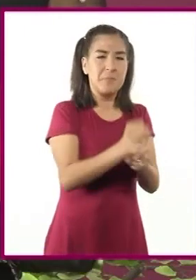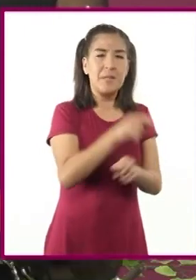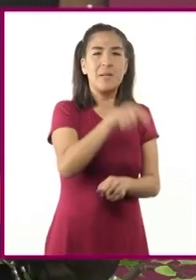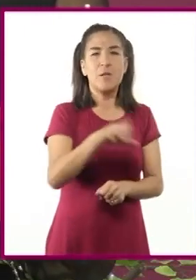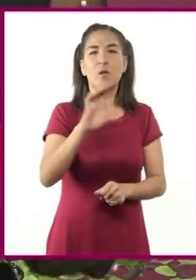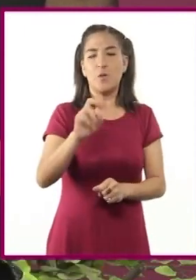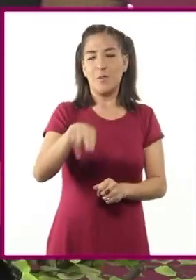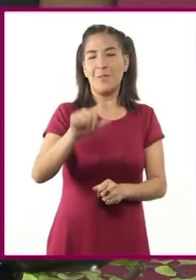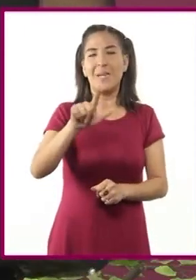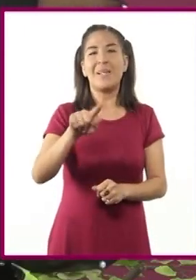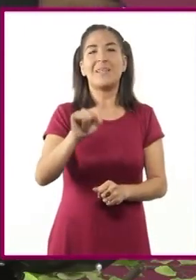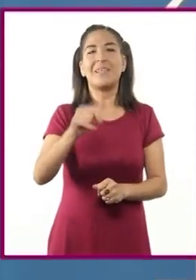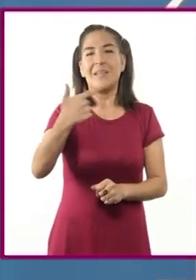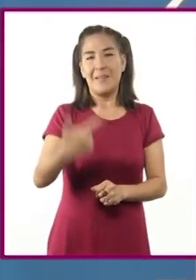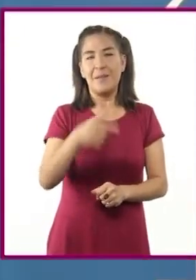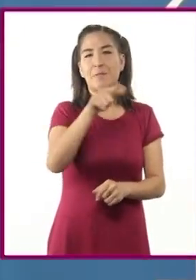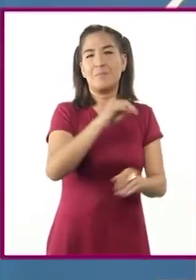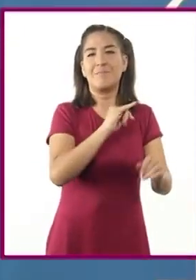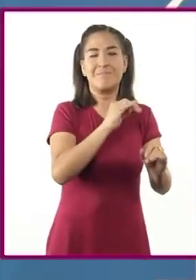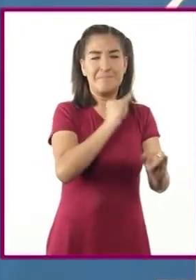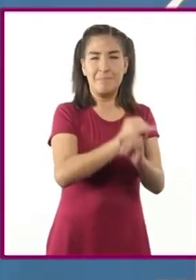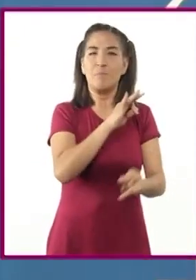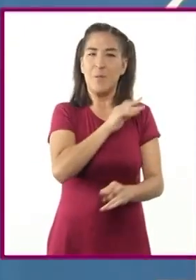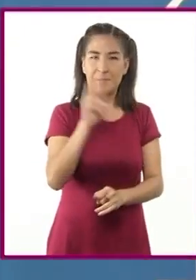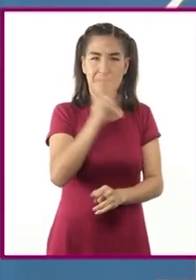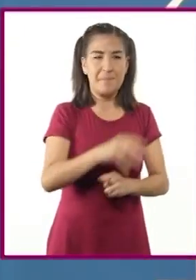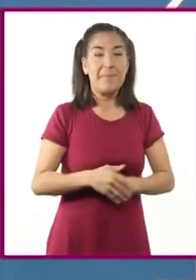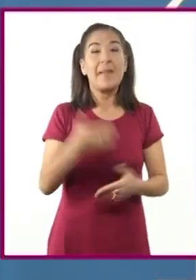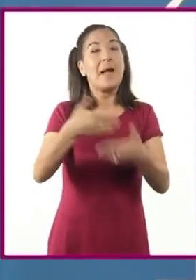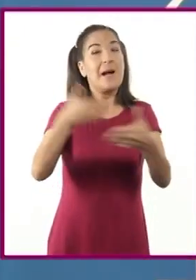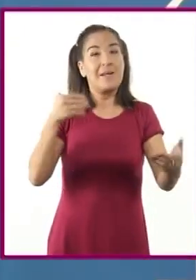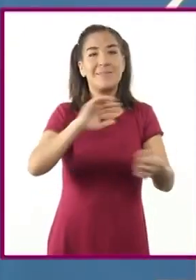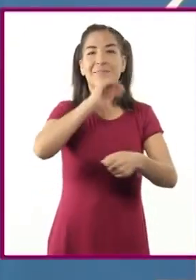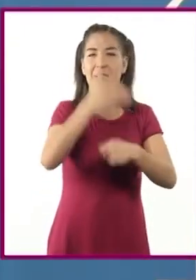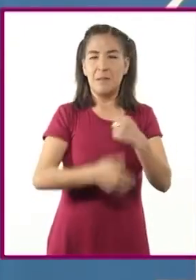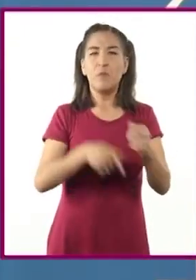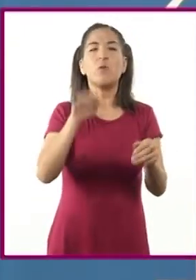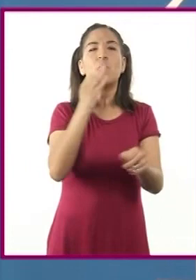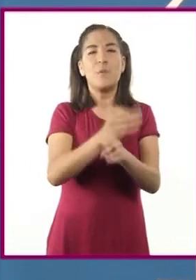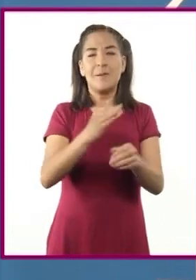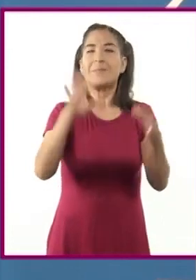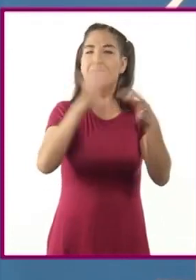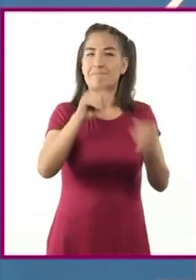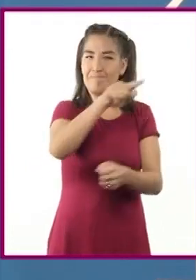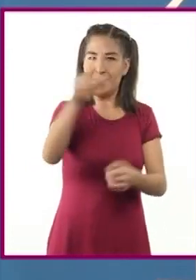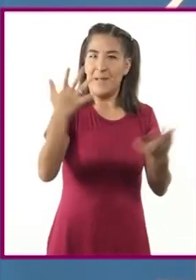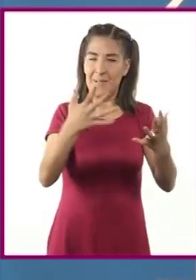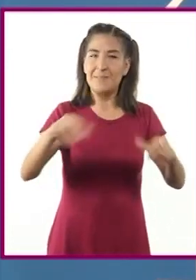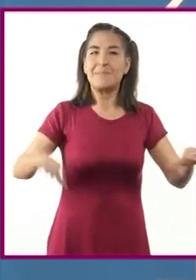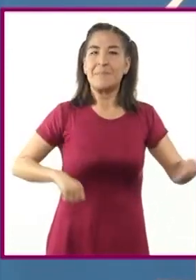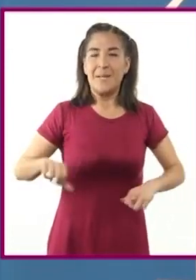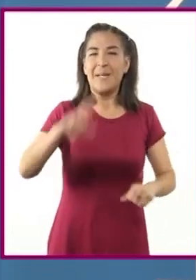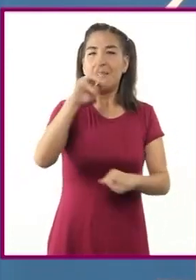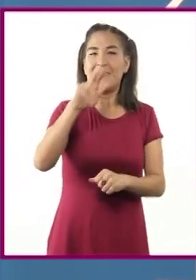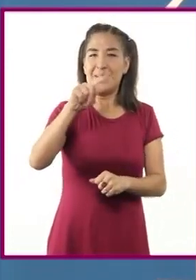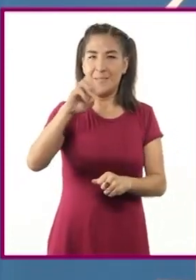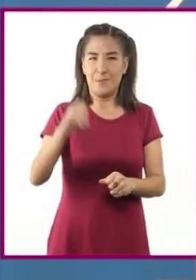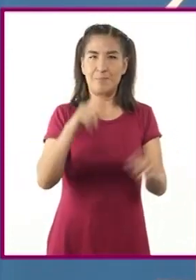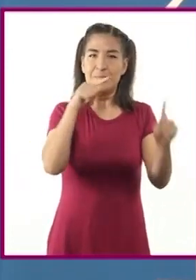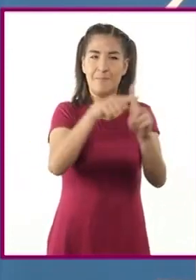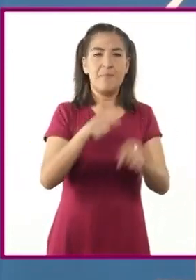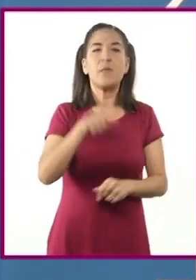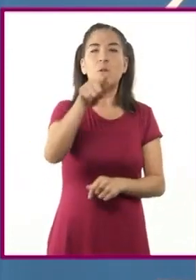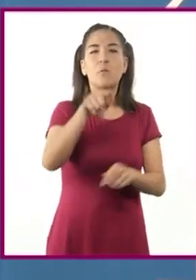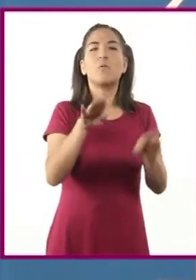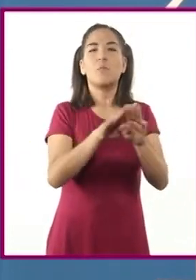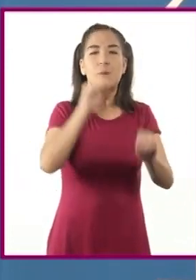de Conalitej. Antes de concluir, les vamos a plantear el siguiente reto. Elaboren un